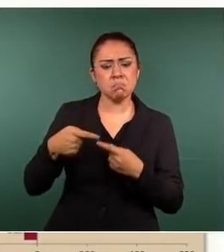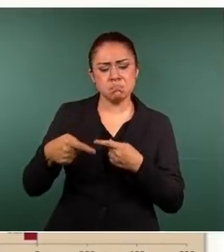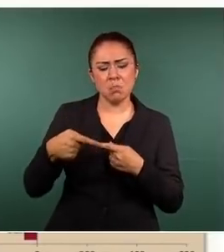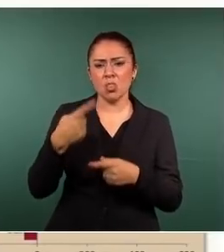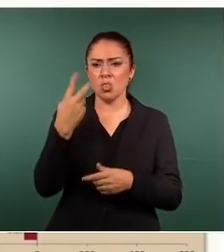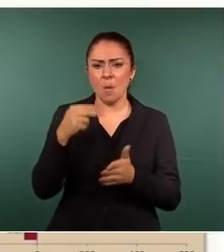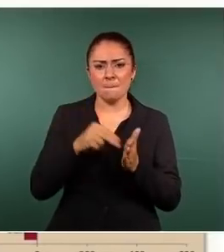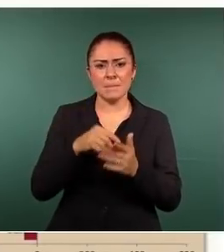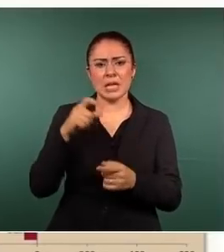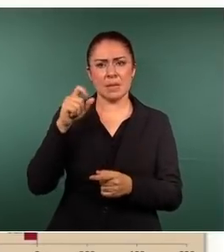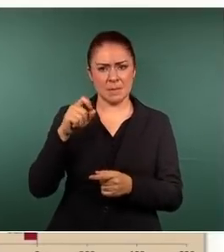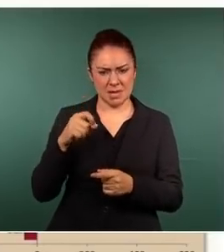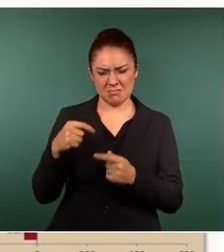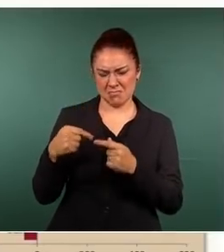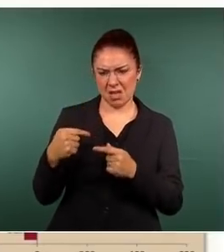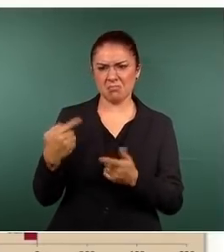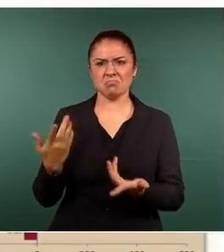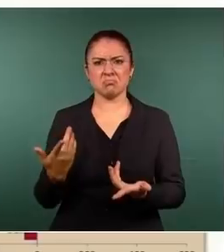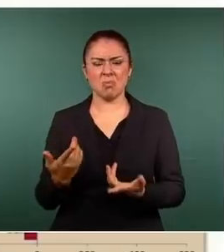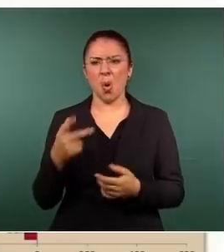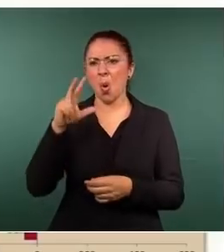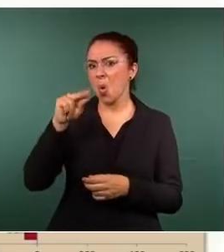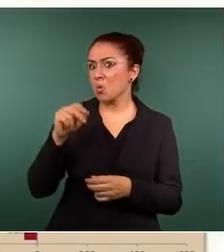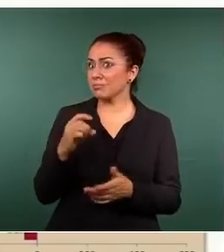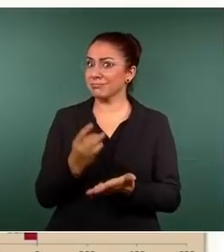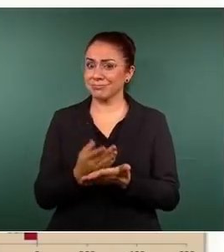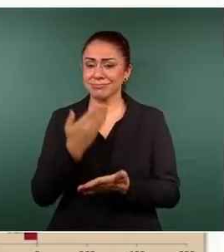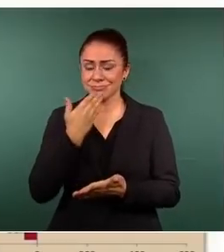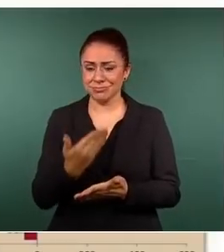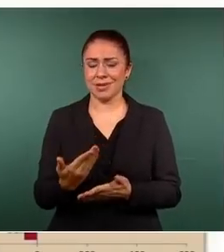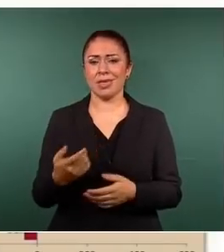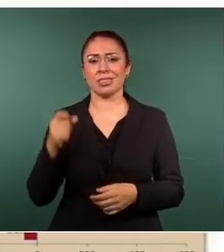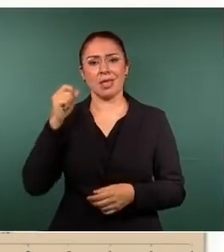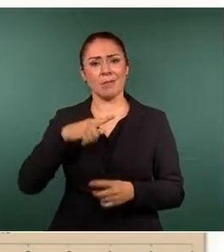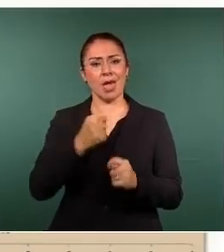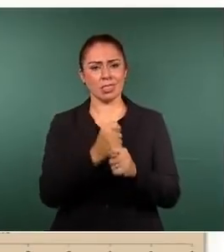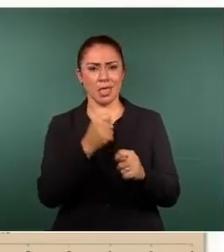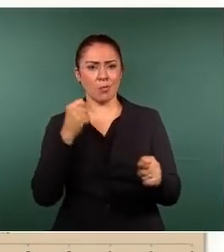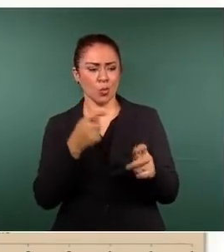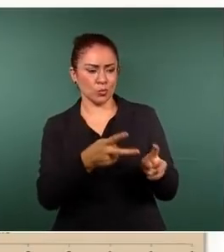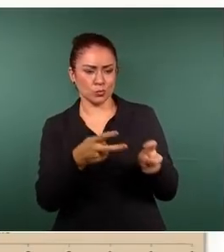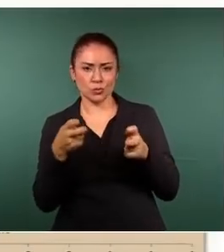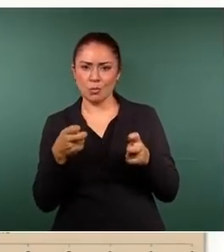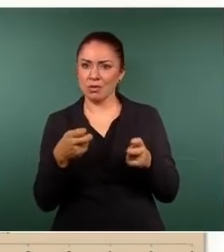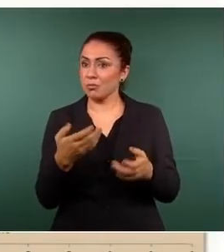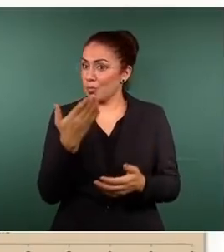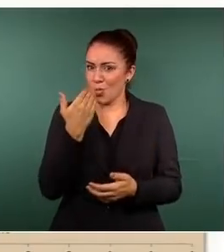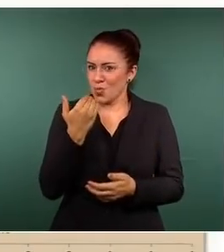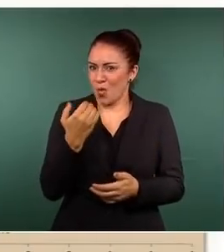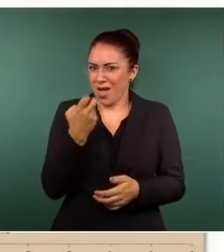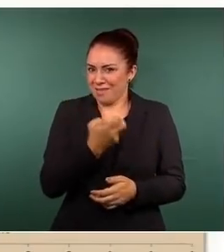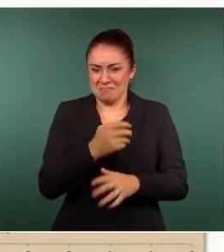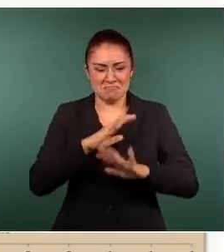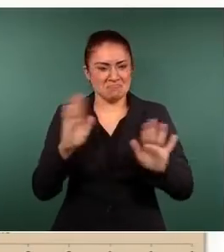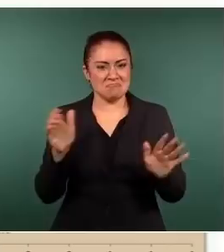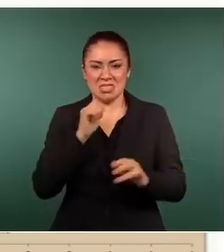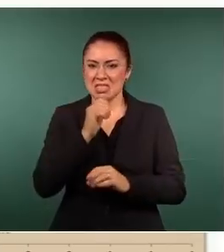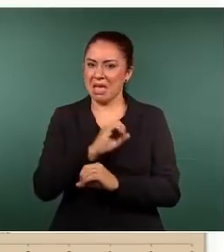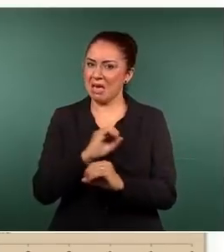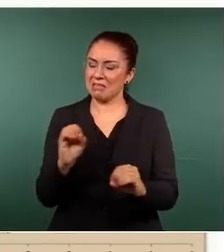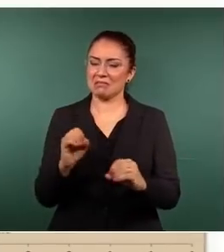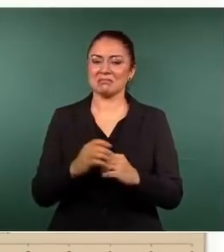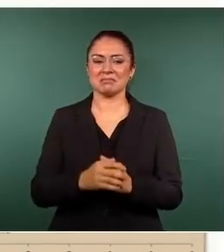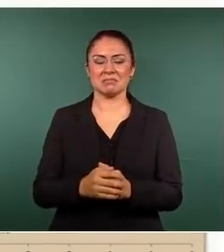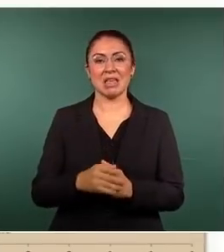únicamente el robo a transportistas no existe este delito que siguen